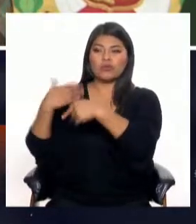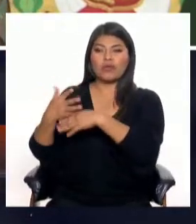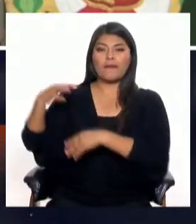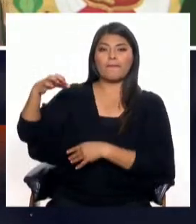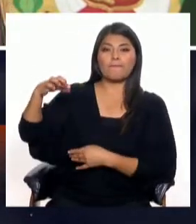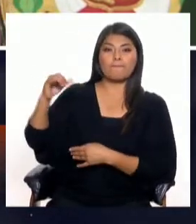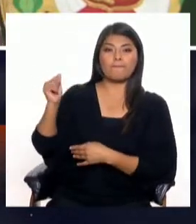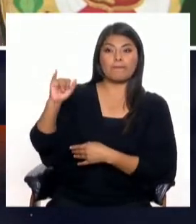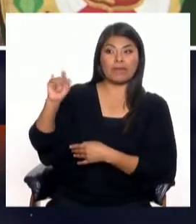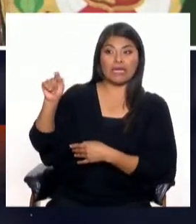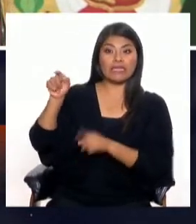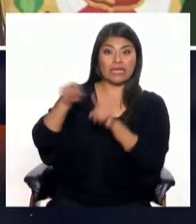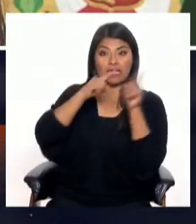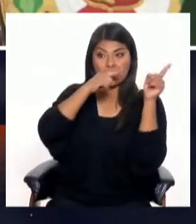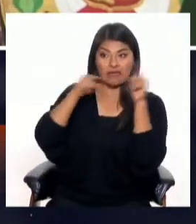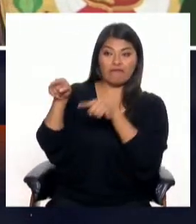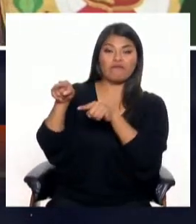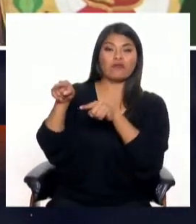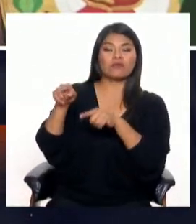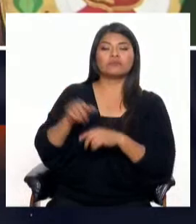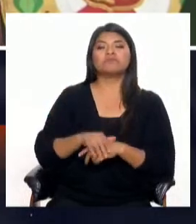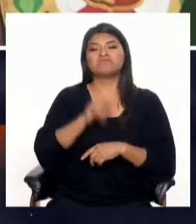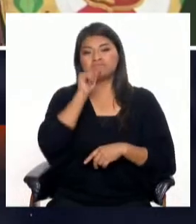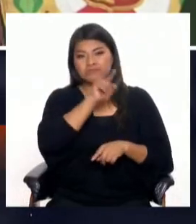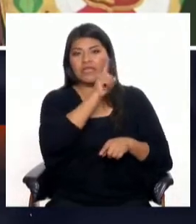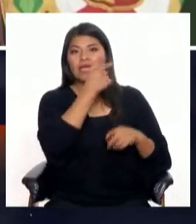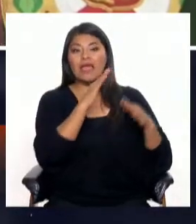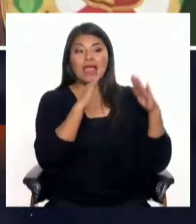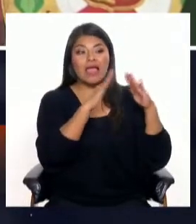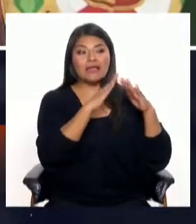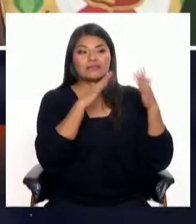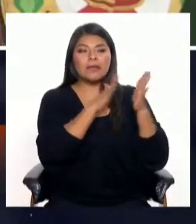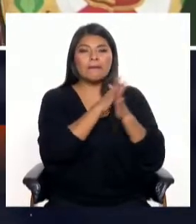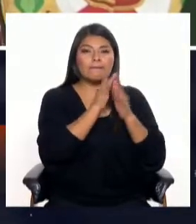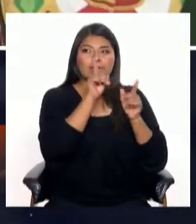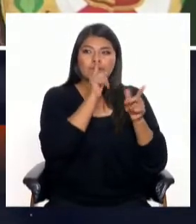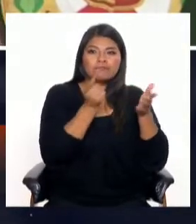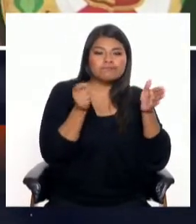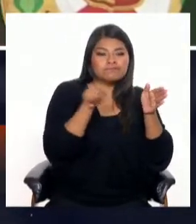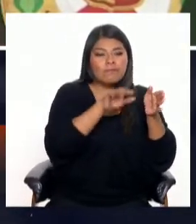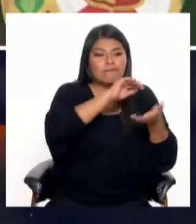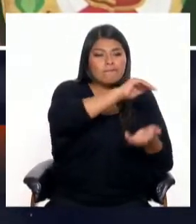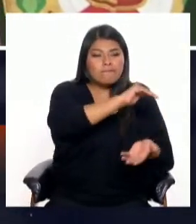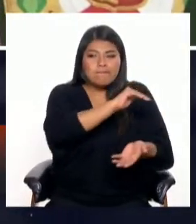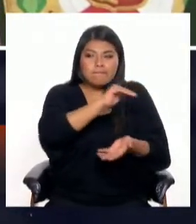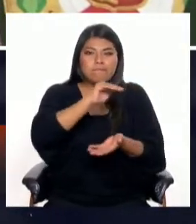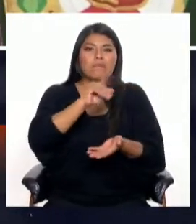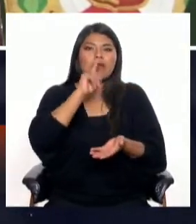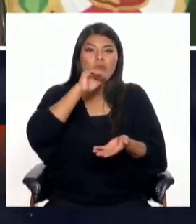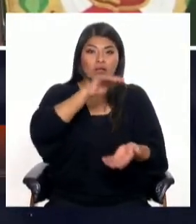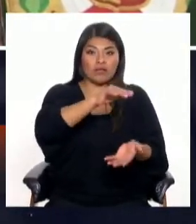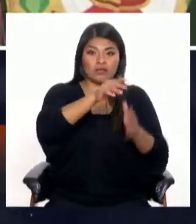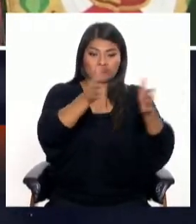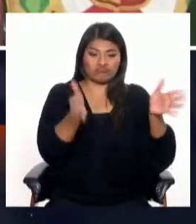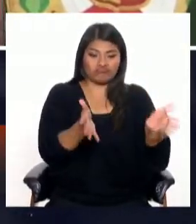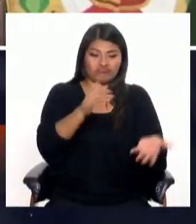coordinaciones para hacer todos los arreglos y encontrar el momento exacto en el que debían de preñar un contenedor